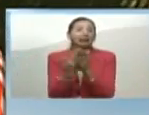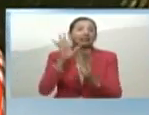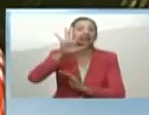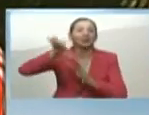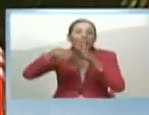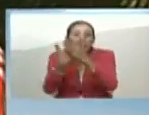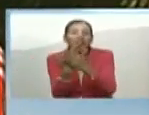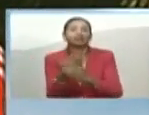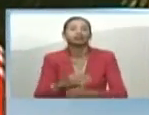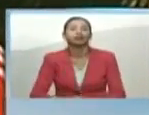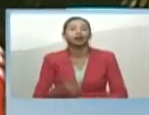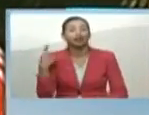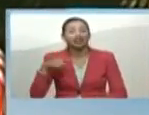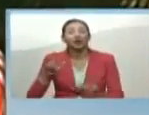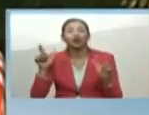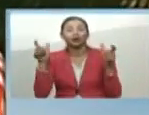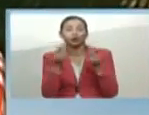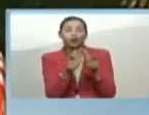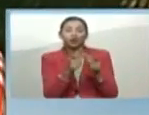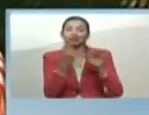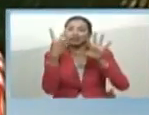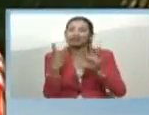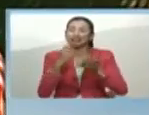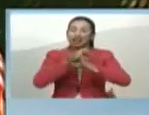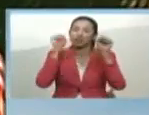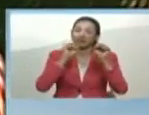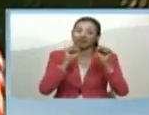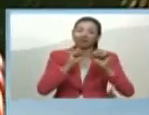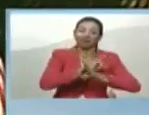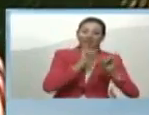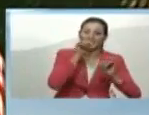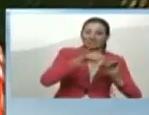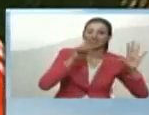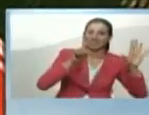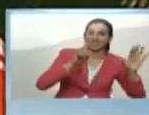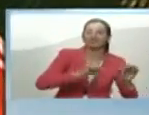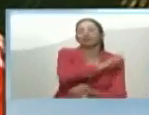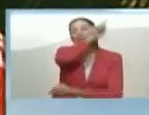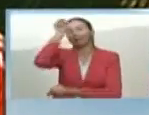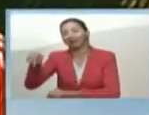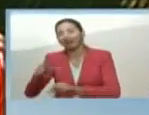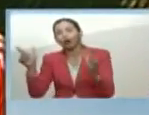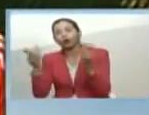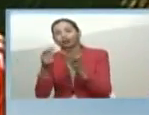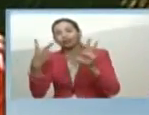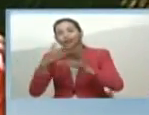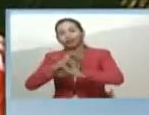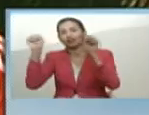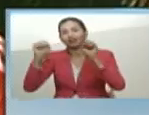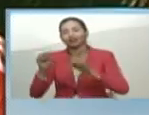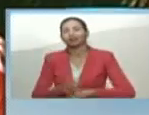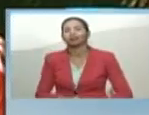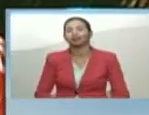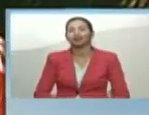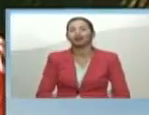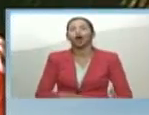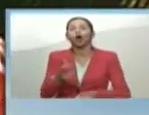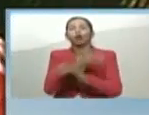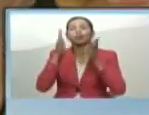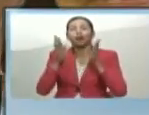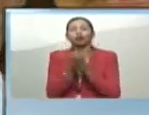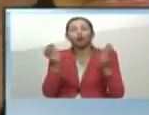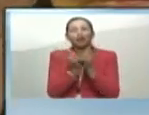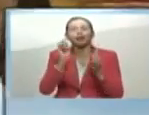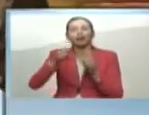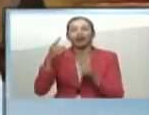Unión a las 7 de la mañana tendría que irme de aquí a las 6 y aristóbulo también tiene un programa a las 7 de la mañana